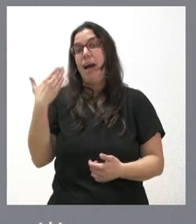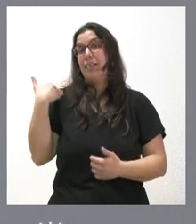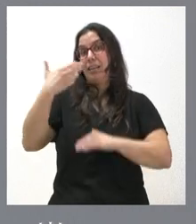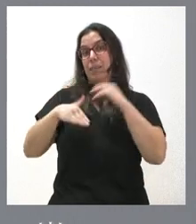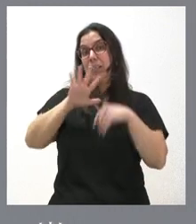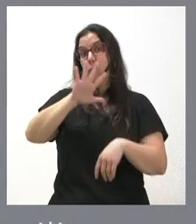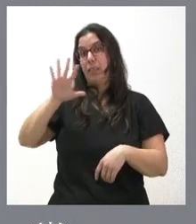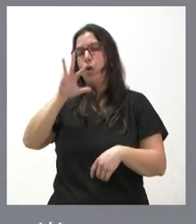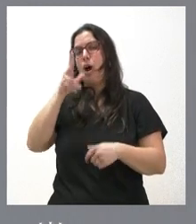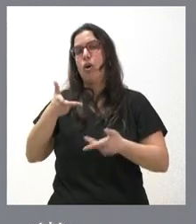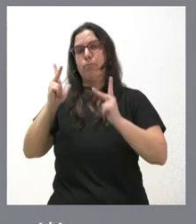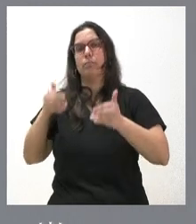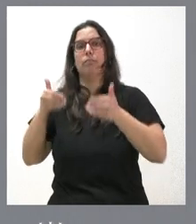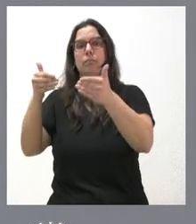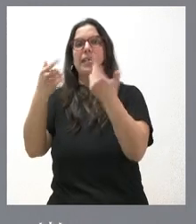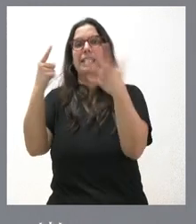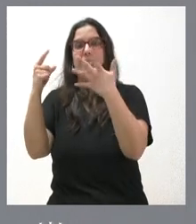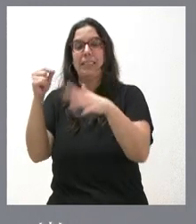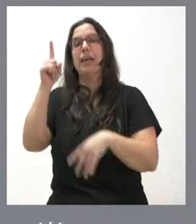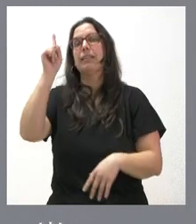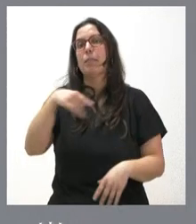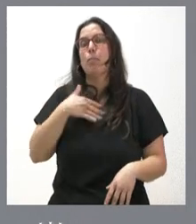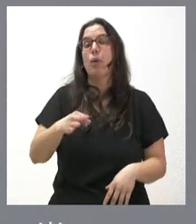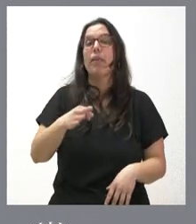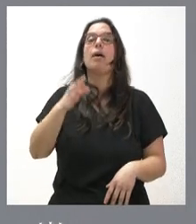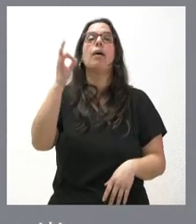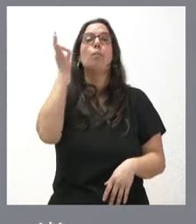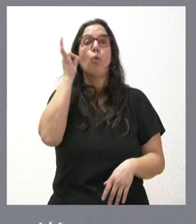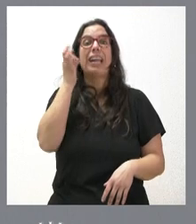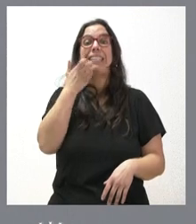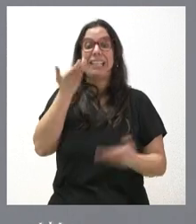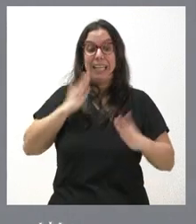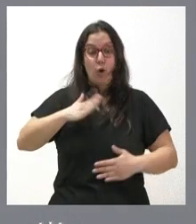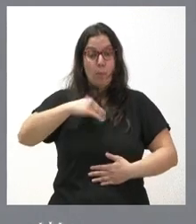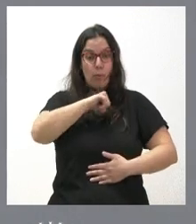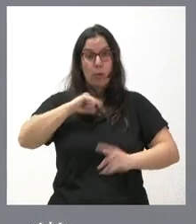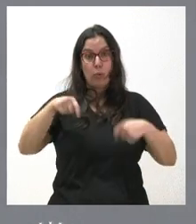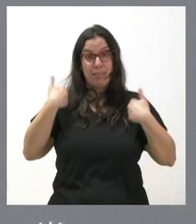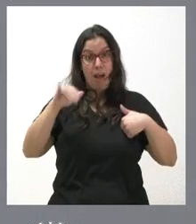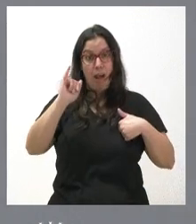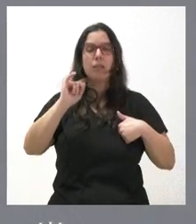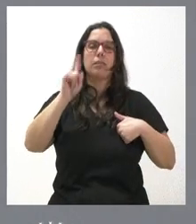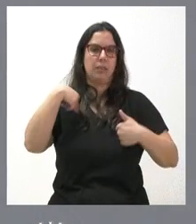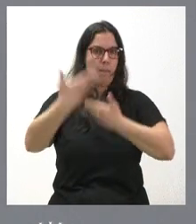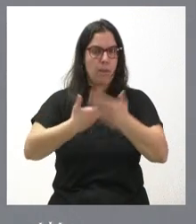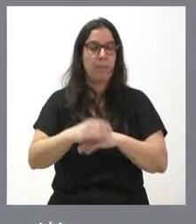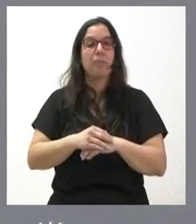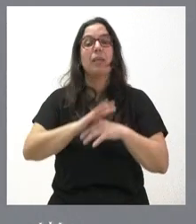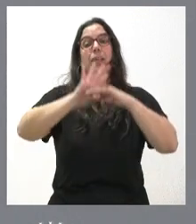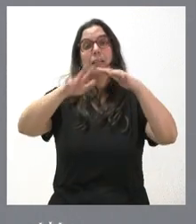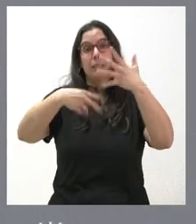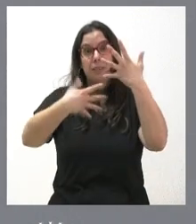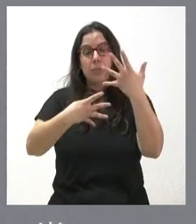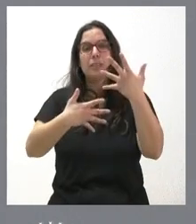a 60 años abriendo también los tratamientos a mujeres con hijos y en décimo lugar se desarrollará el proyecto de gestión digital